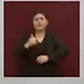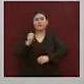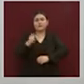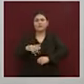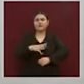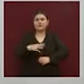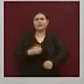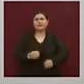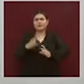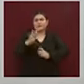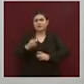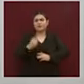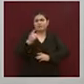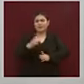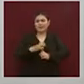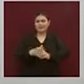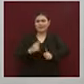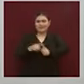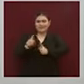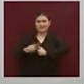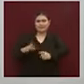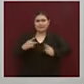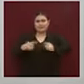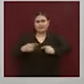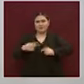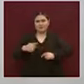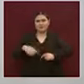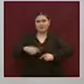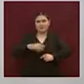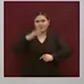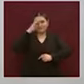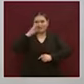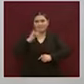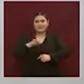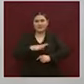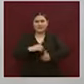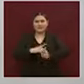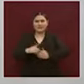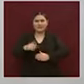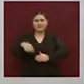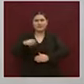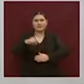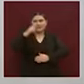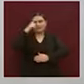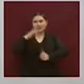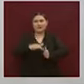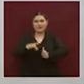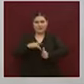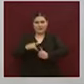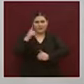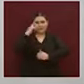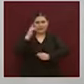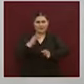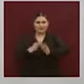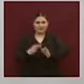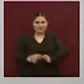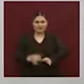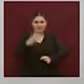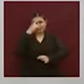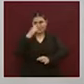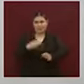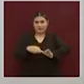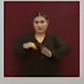efectivamente 51 casos de personas que consideran tienen derecho al apoyo al acreditar